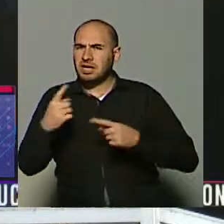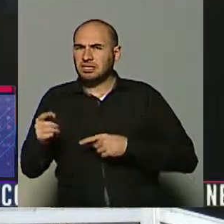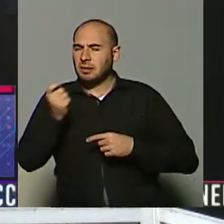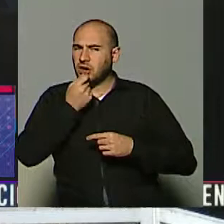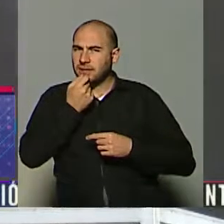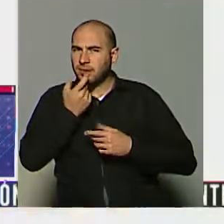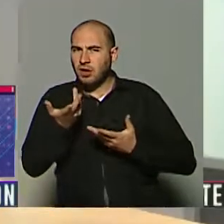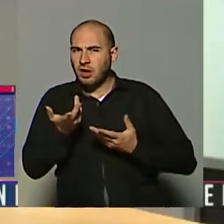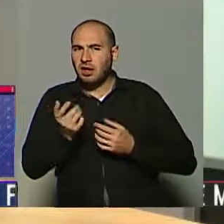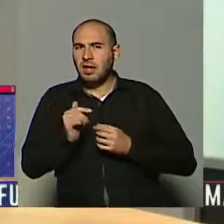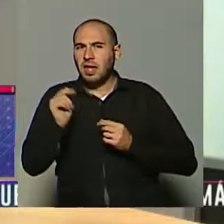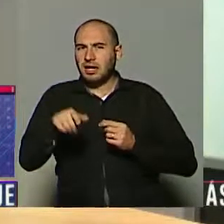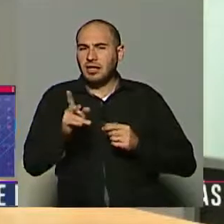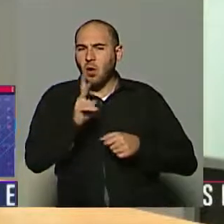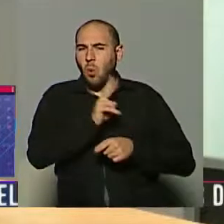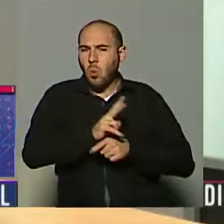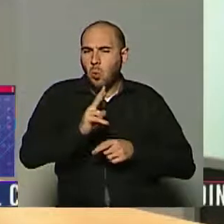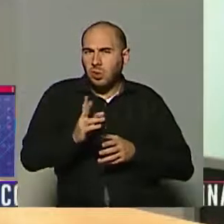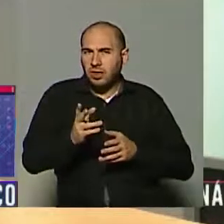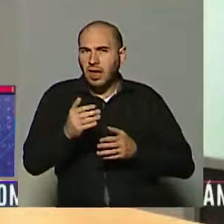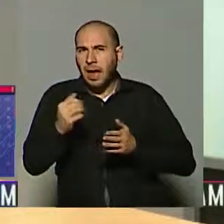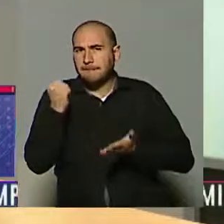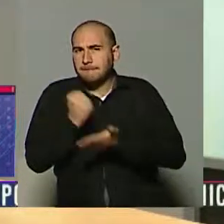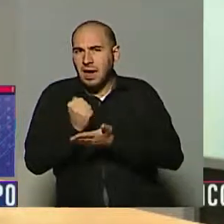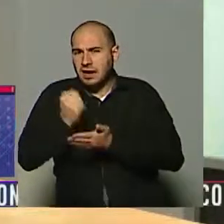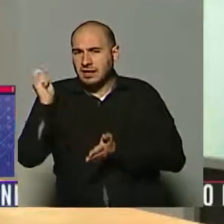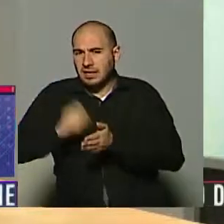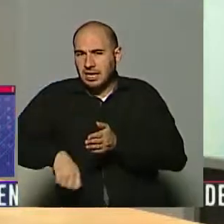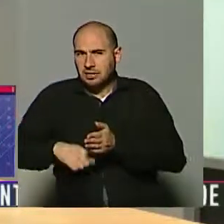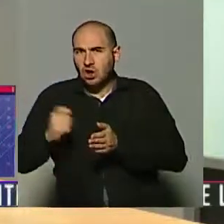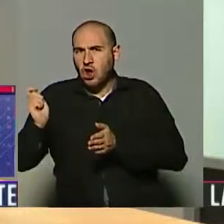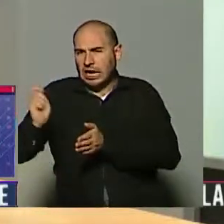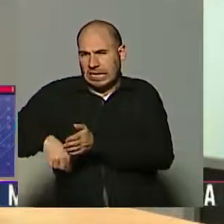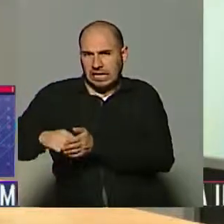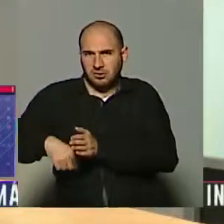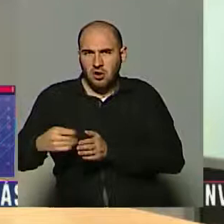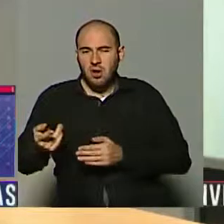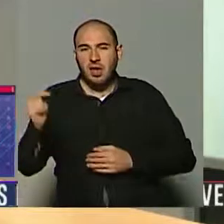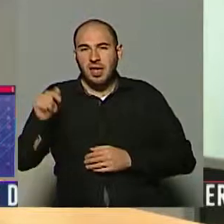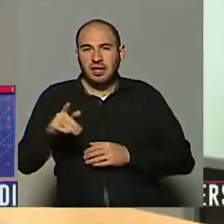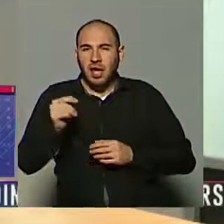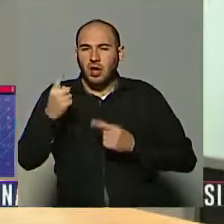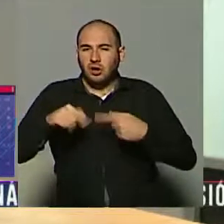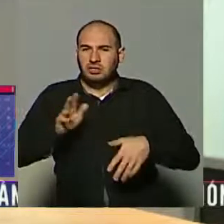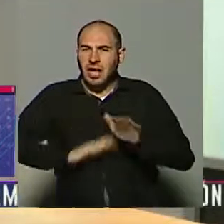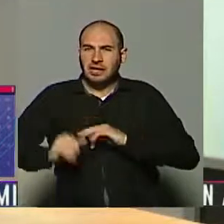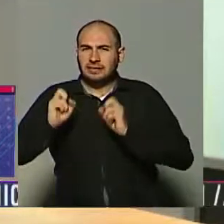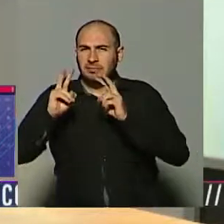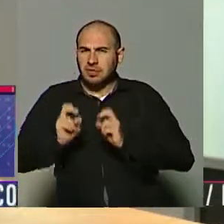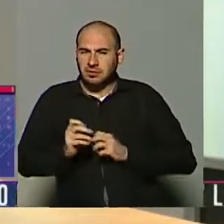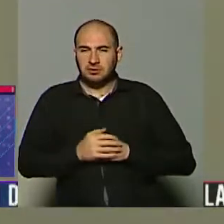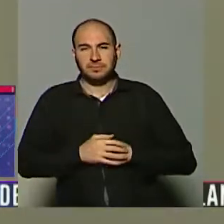ejemplo, Leandro, entre proteger, patentar, registrar, digo, a la hora de hacer un producto, una